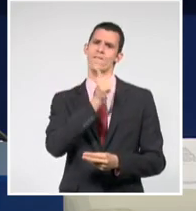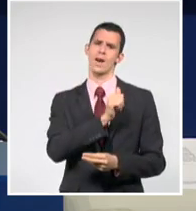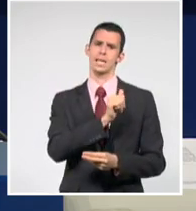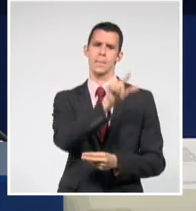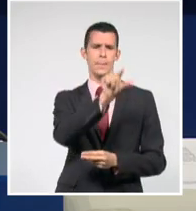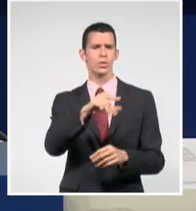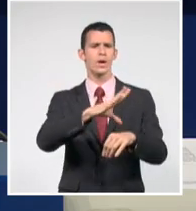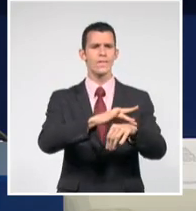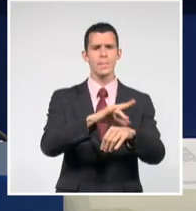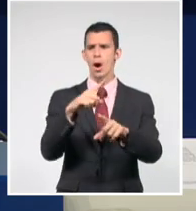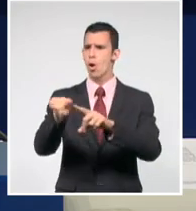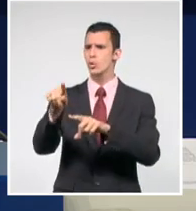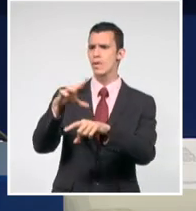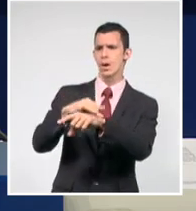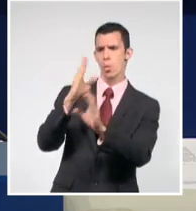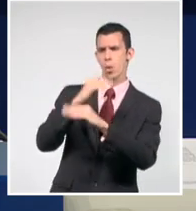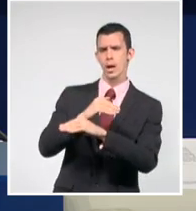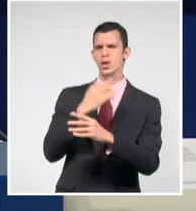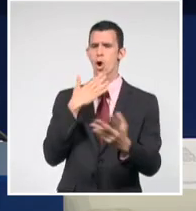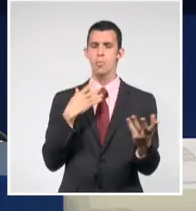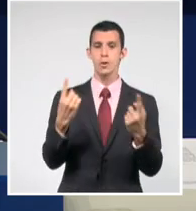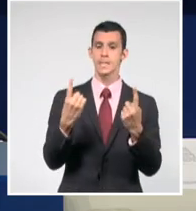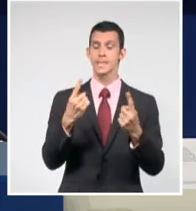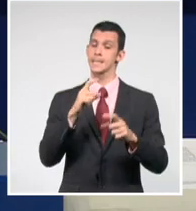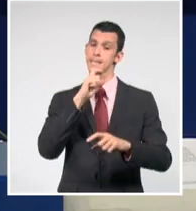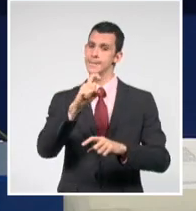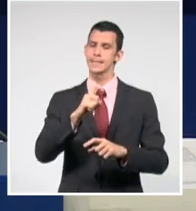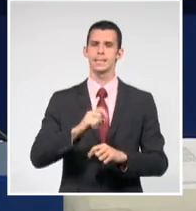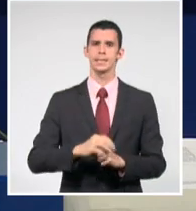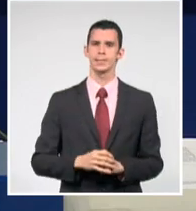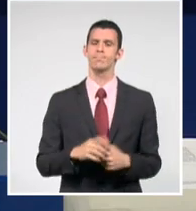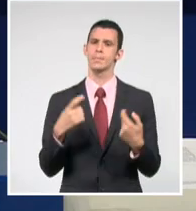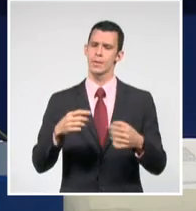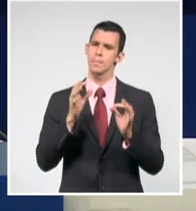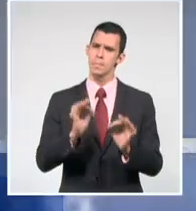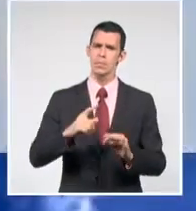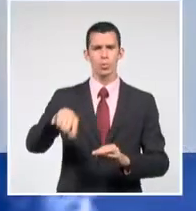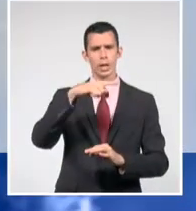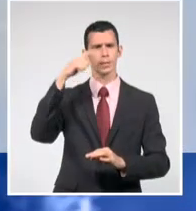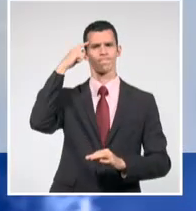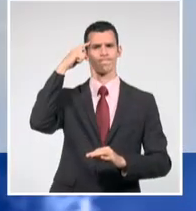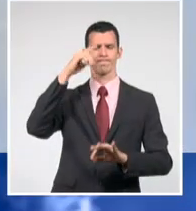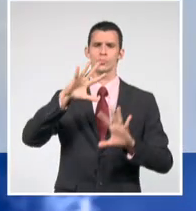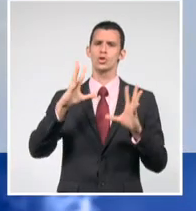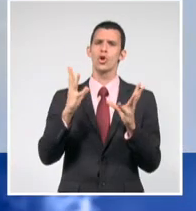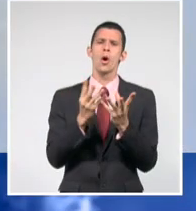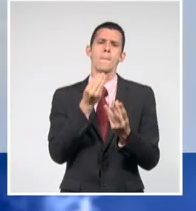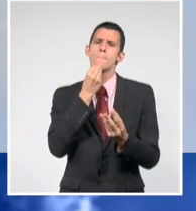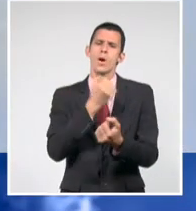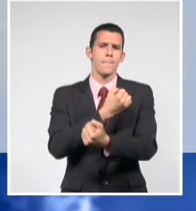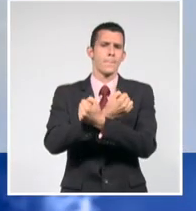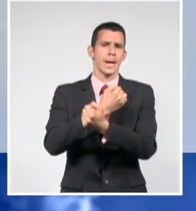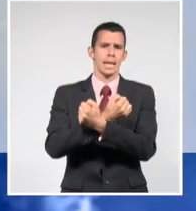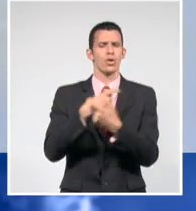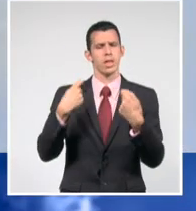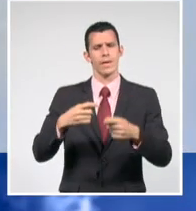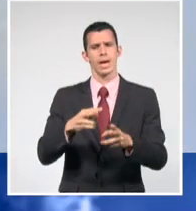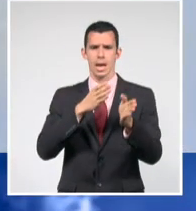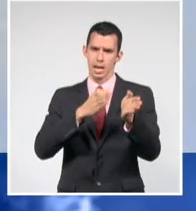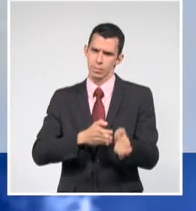la participación, de la autorresponsabilidad de cada persona. De los 88 casos